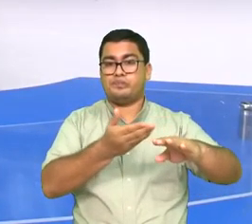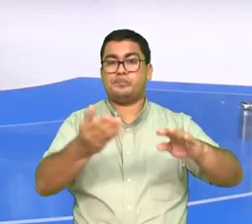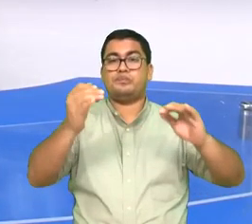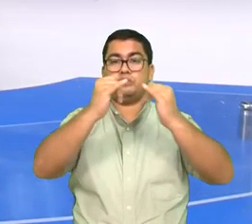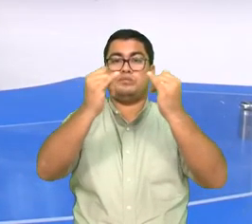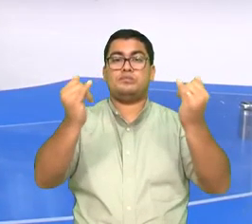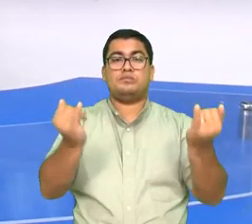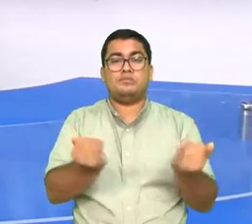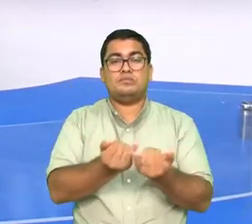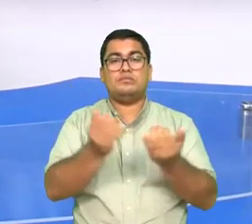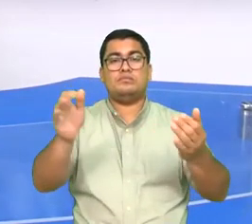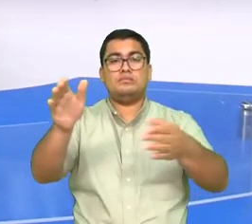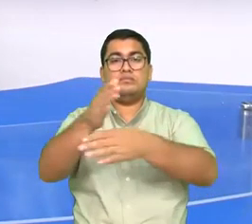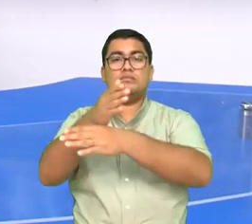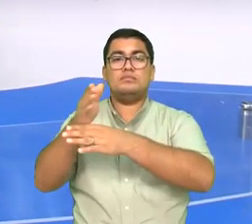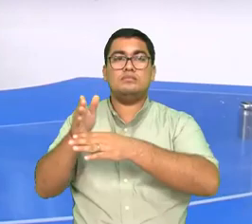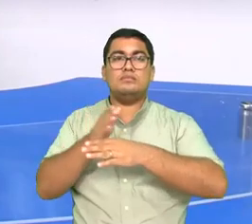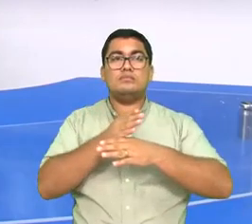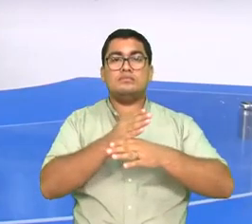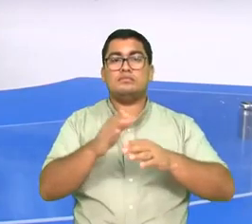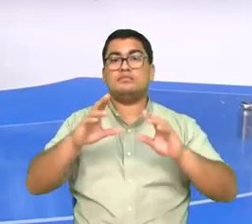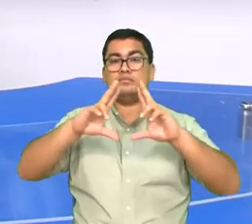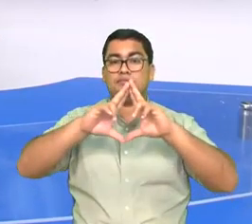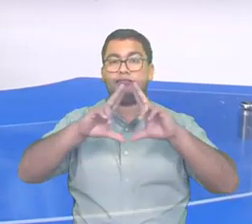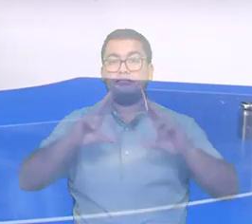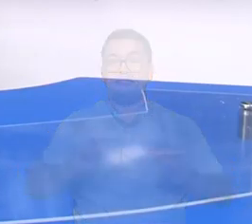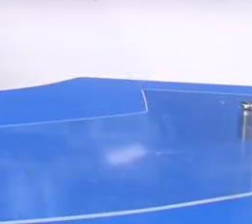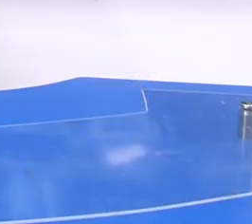las diferentes terminales marítimas del país.